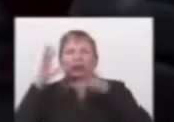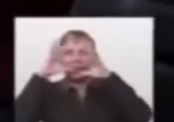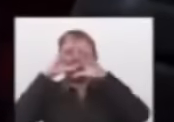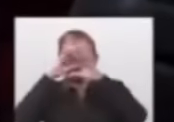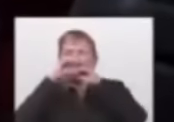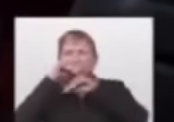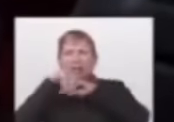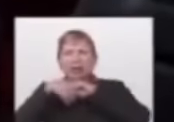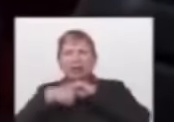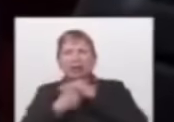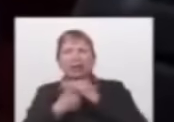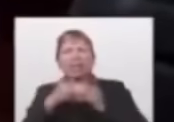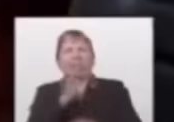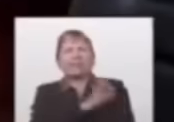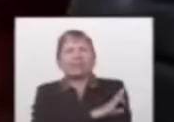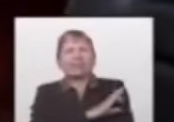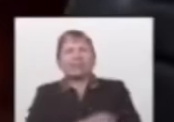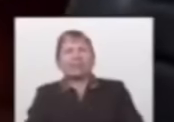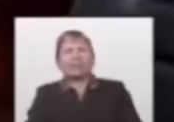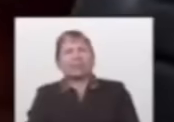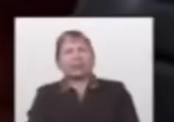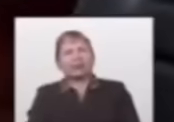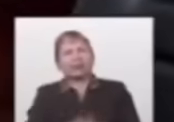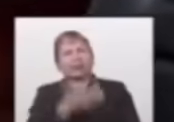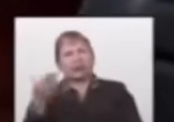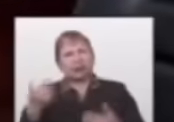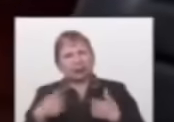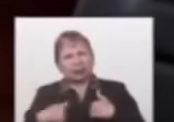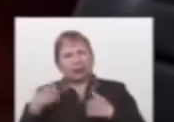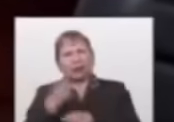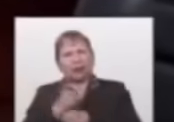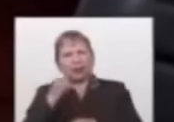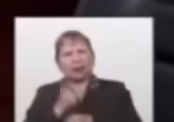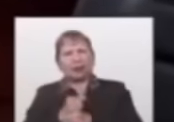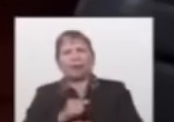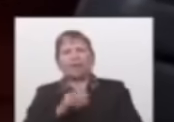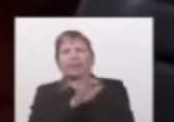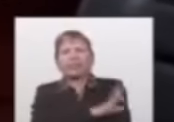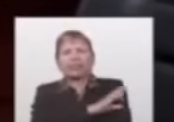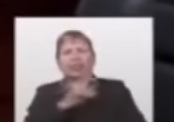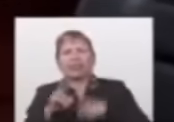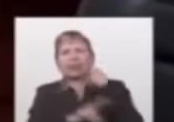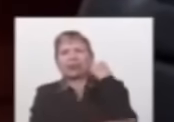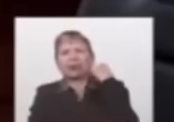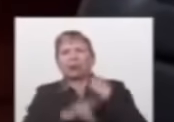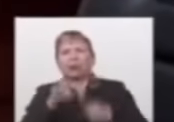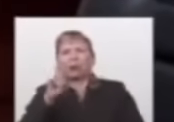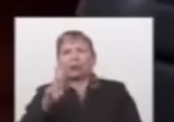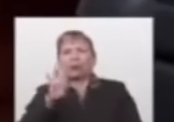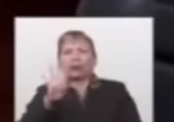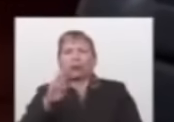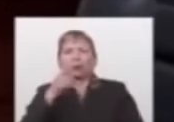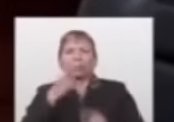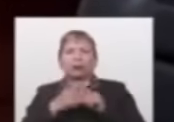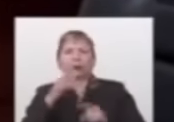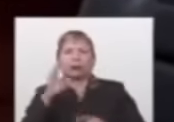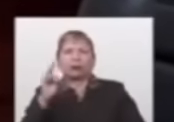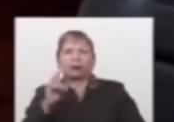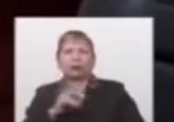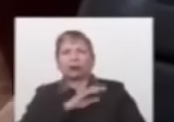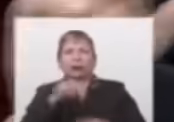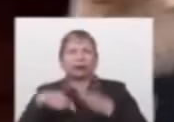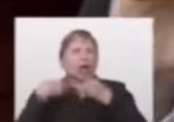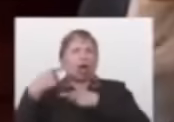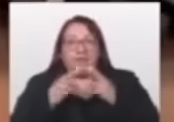ella trabaja 24/7 y que qué fácil es manchar honras. Escuchemos este